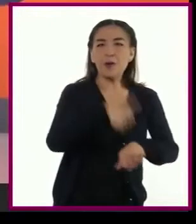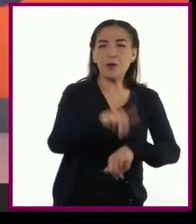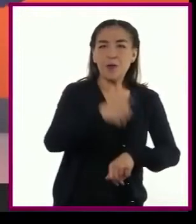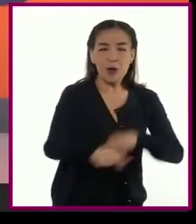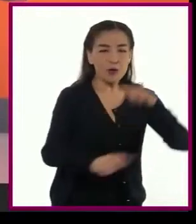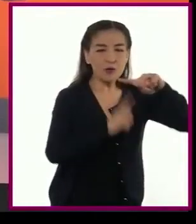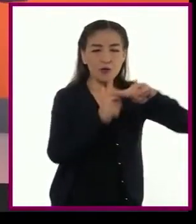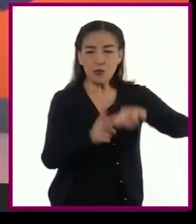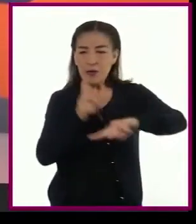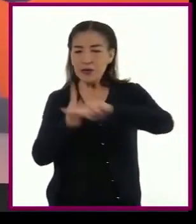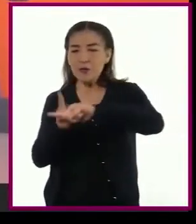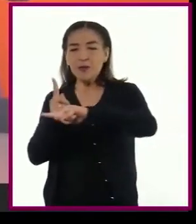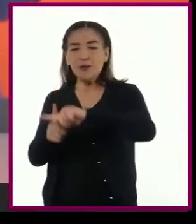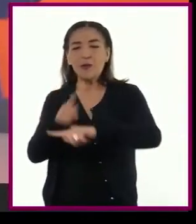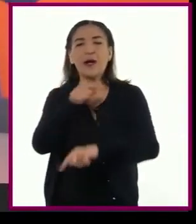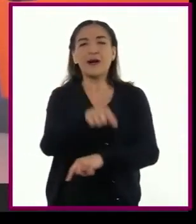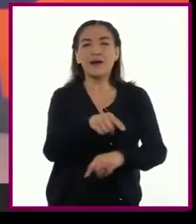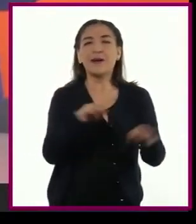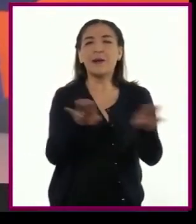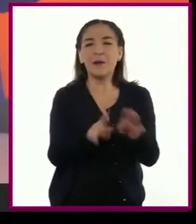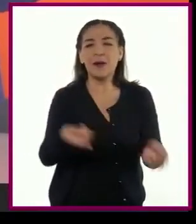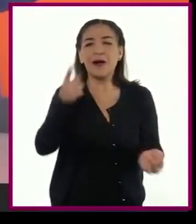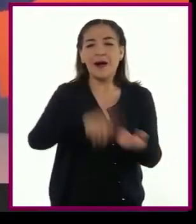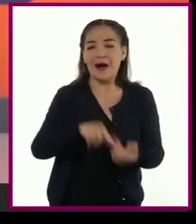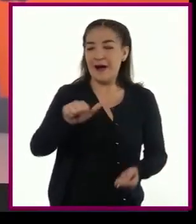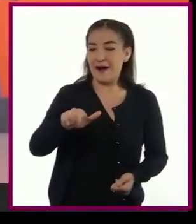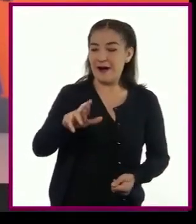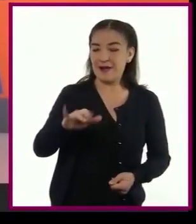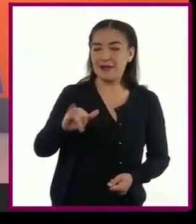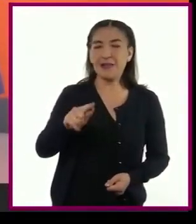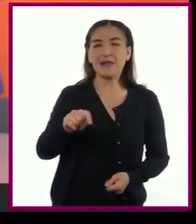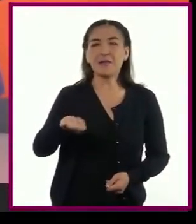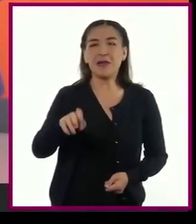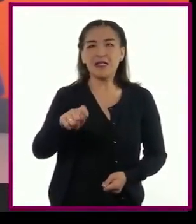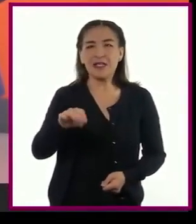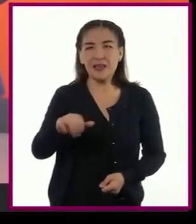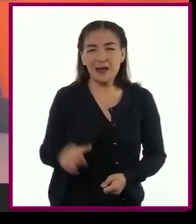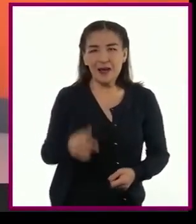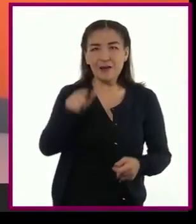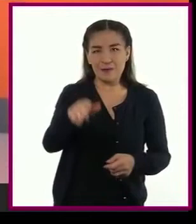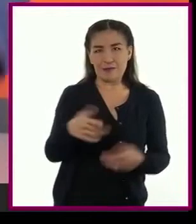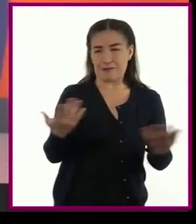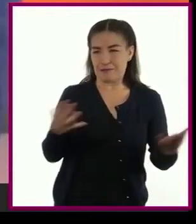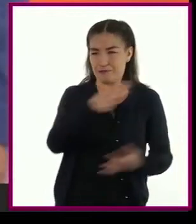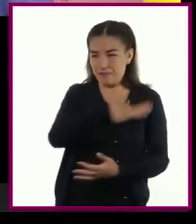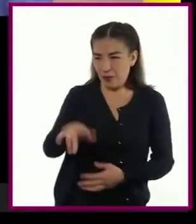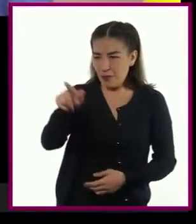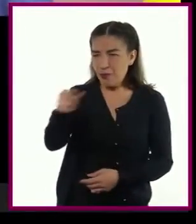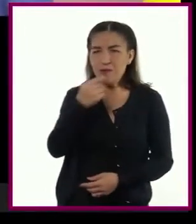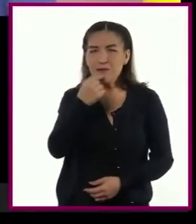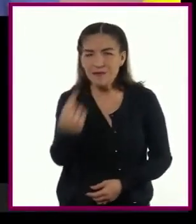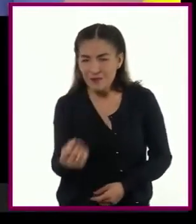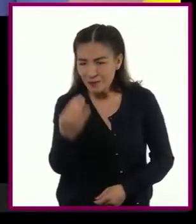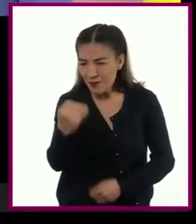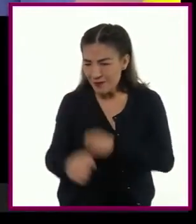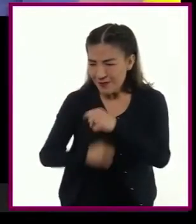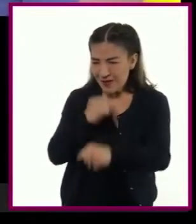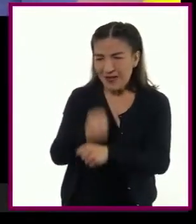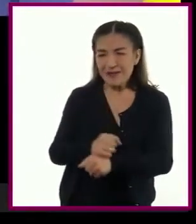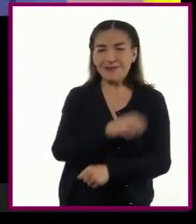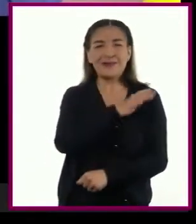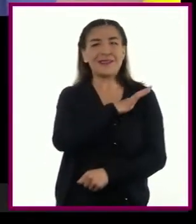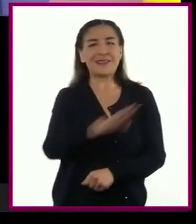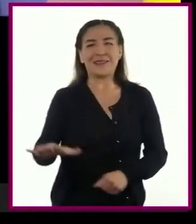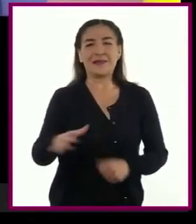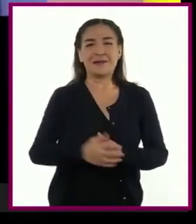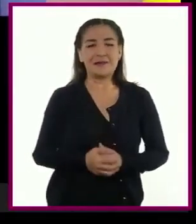los términos de una sucesión aritmética a la edad de tan solo 9 años. ¡Vaya! Así